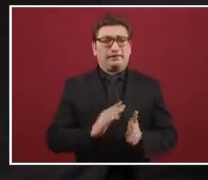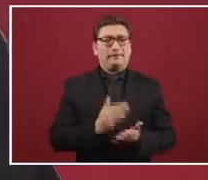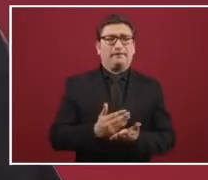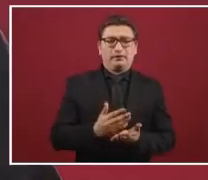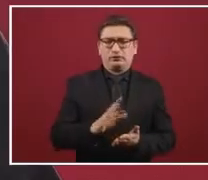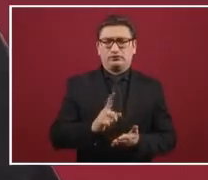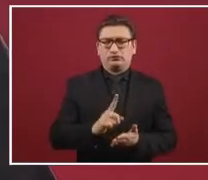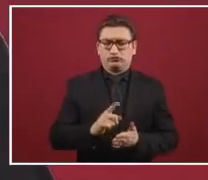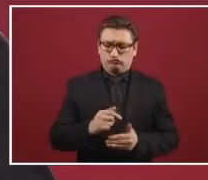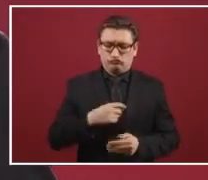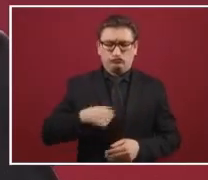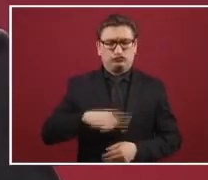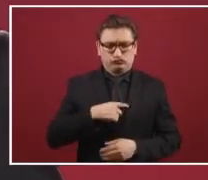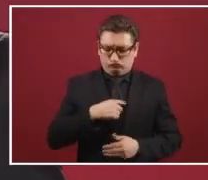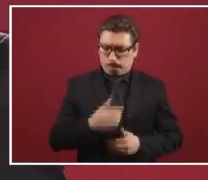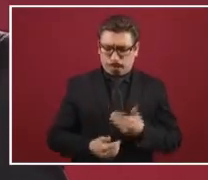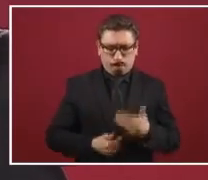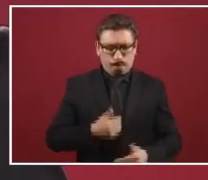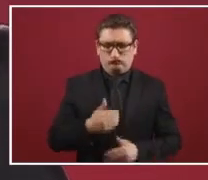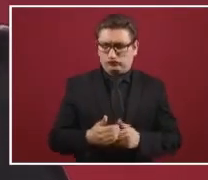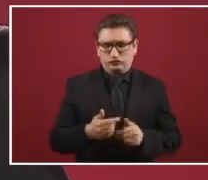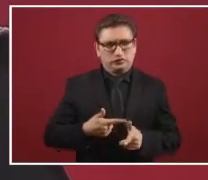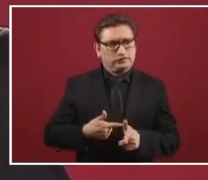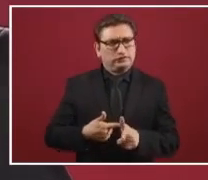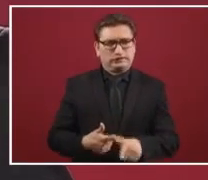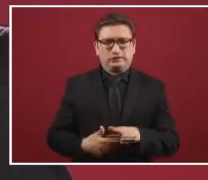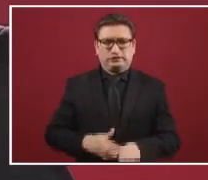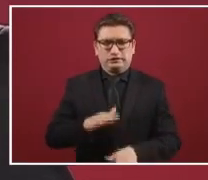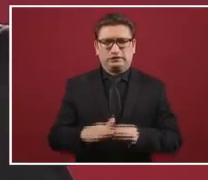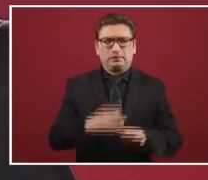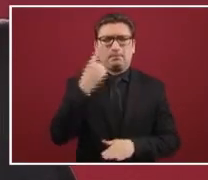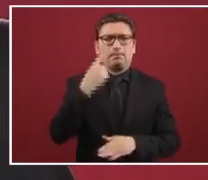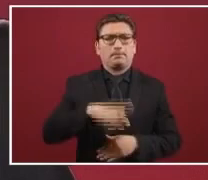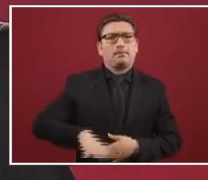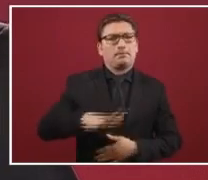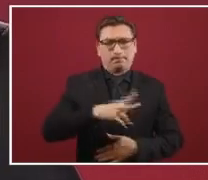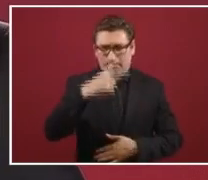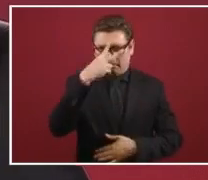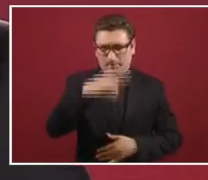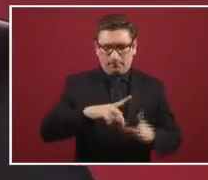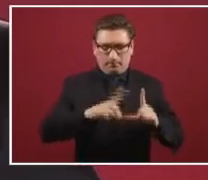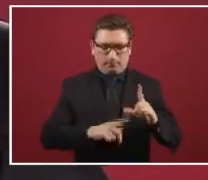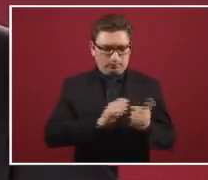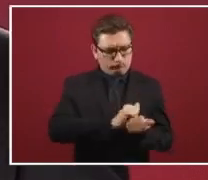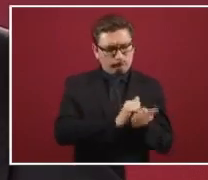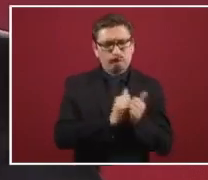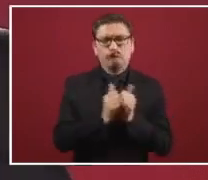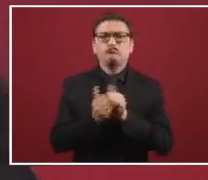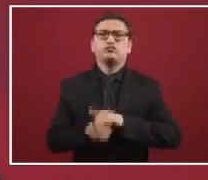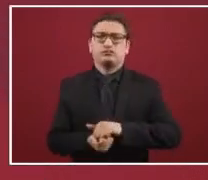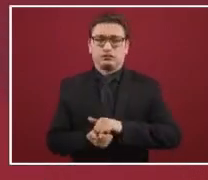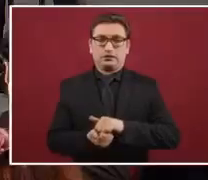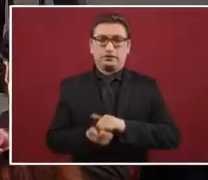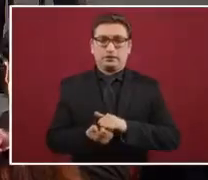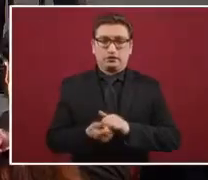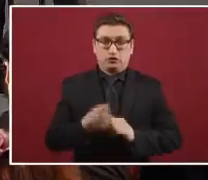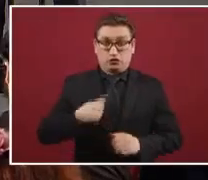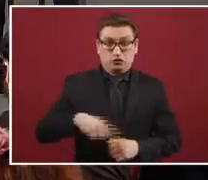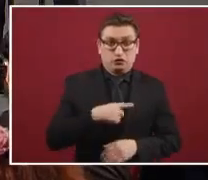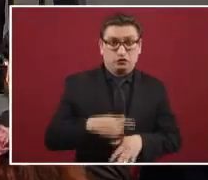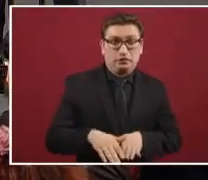un paso atrás en la transformación de México, ni siquiera para tomar